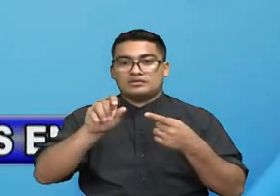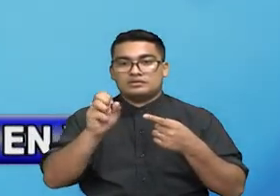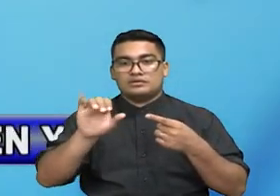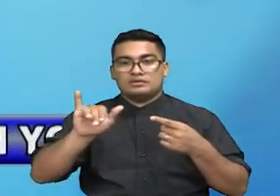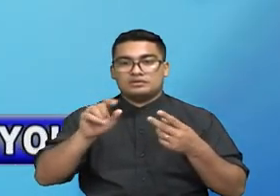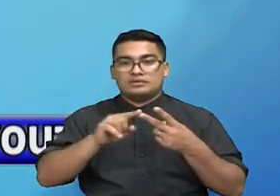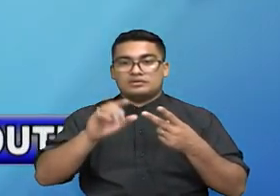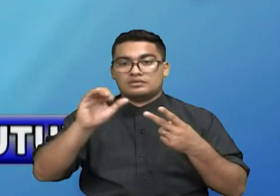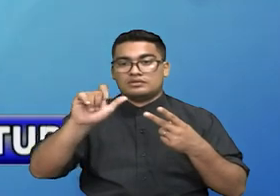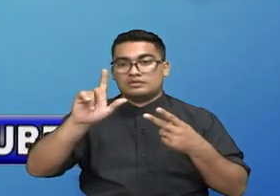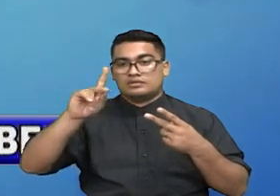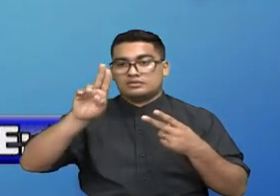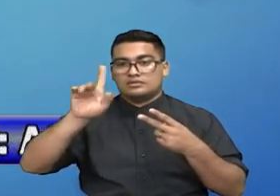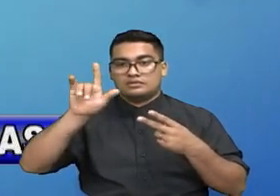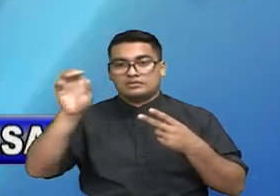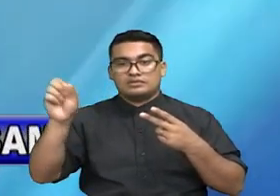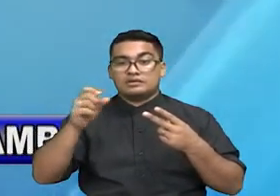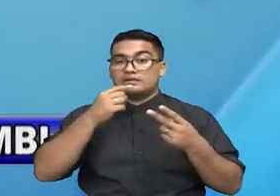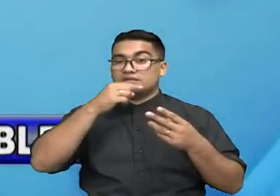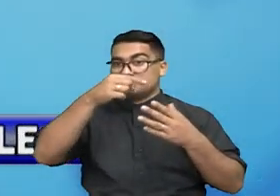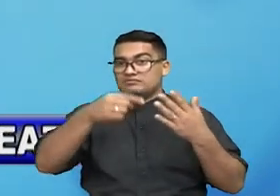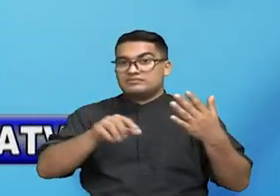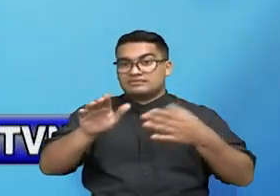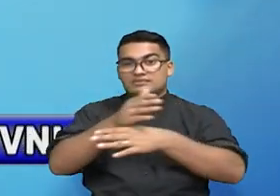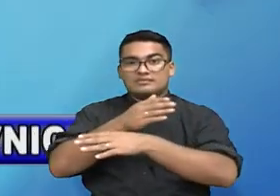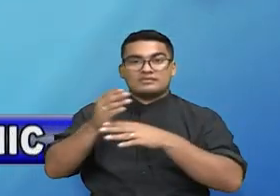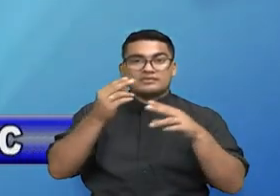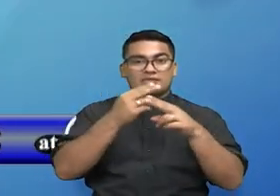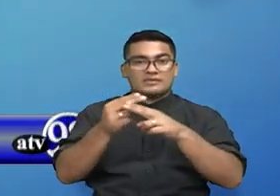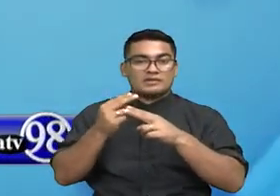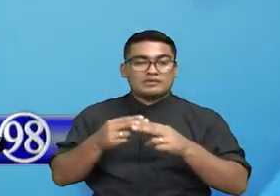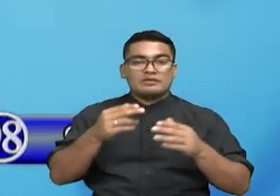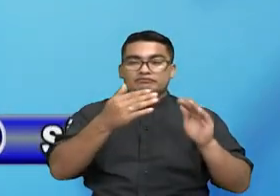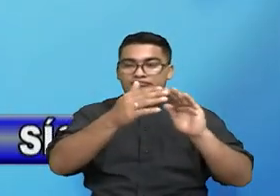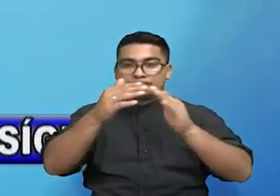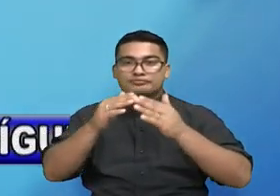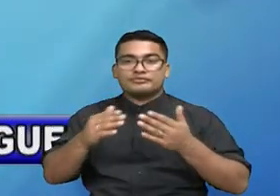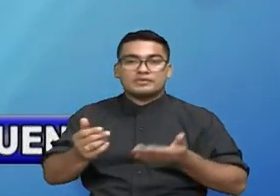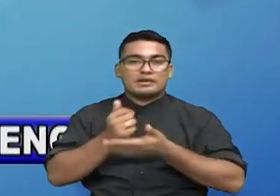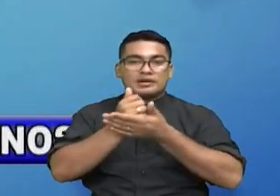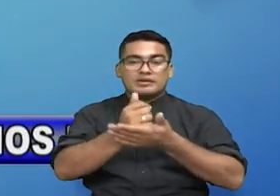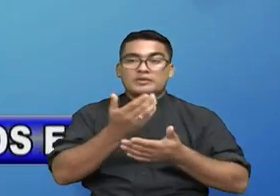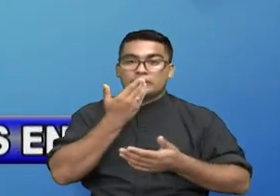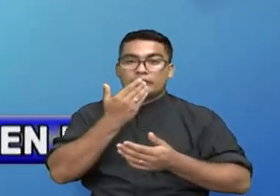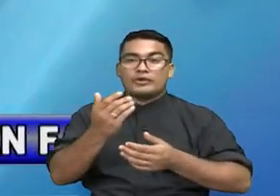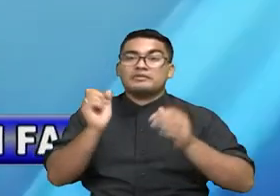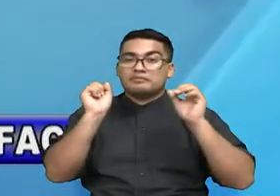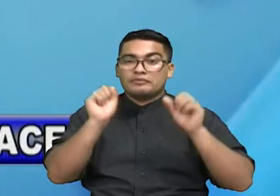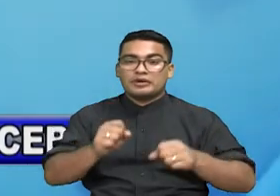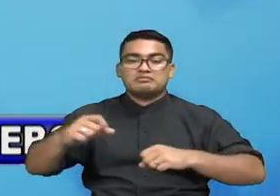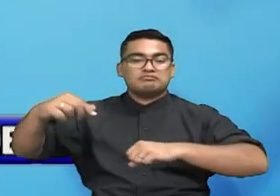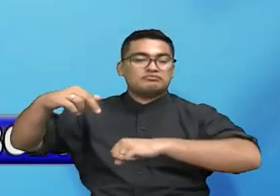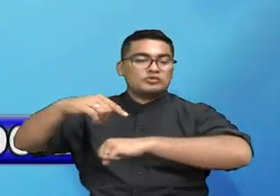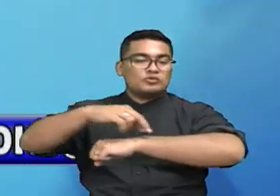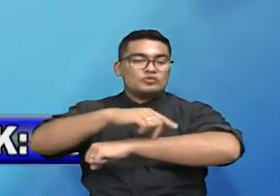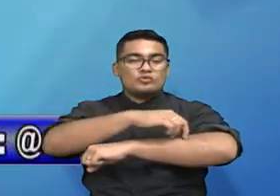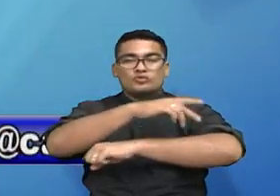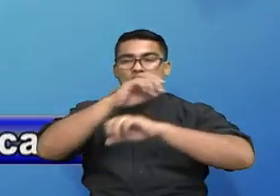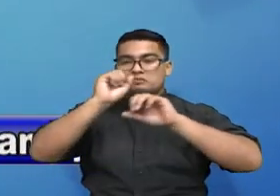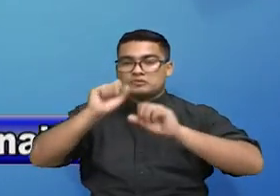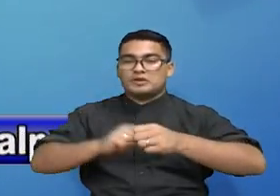Calpules, quienes están siendo beneficiadas con la posibilidad de transitar